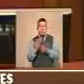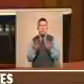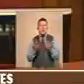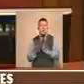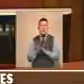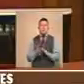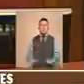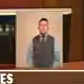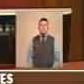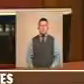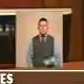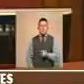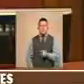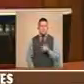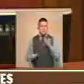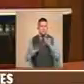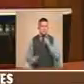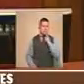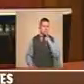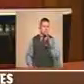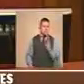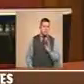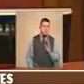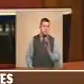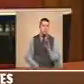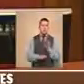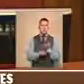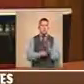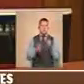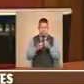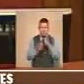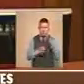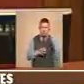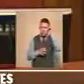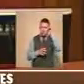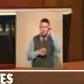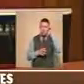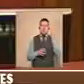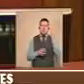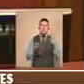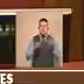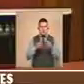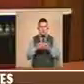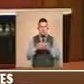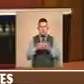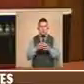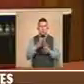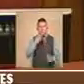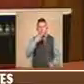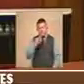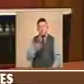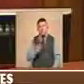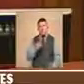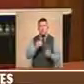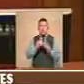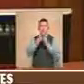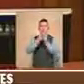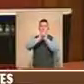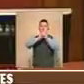porque es mediante estas, y así lo ha dicho, lo han predicado, pero esto lo tenemos que de verdad